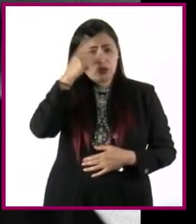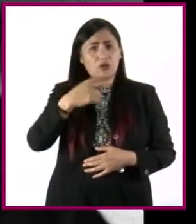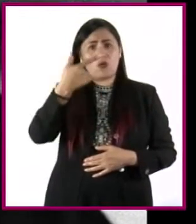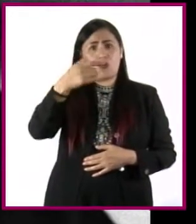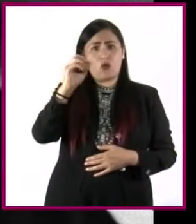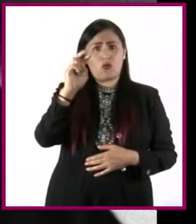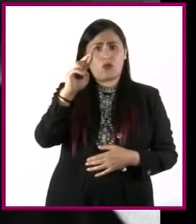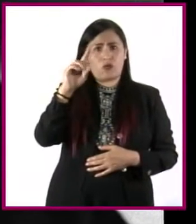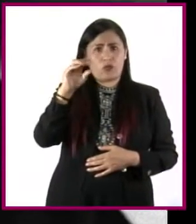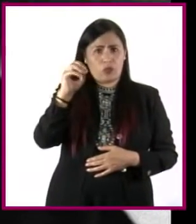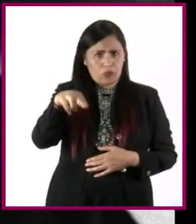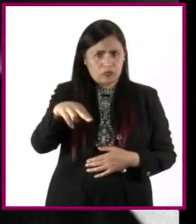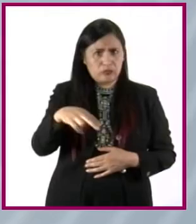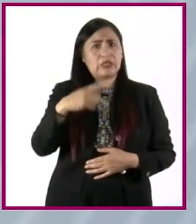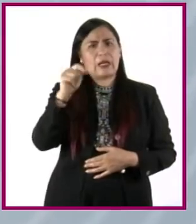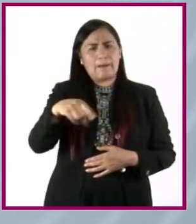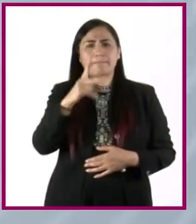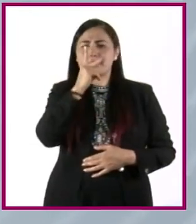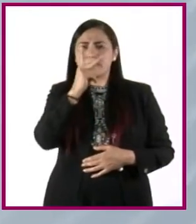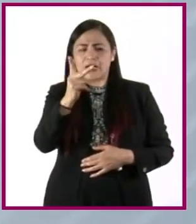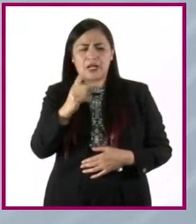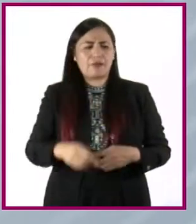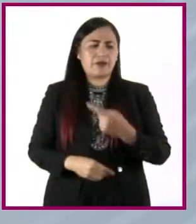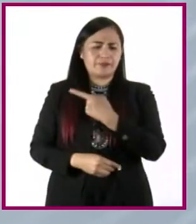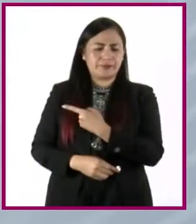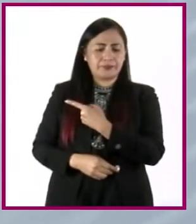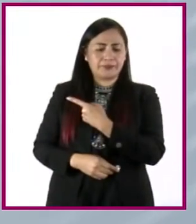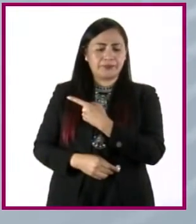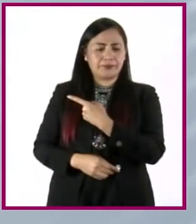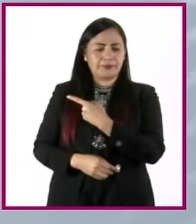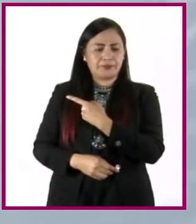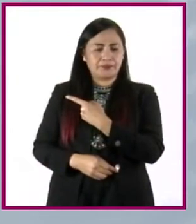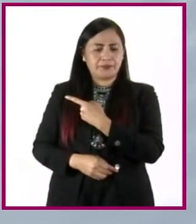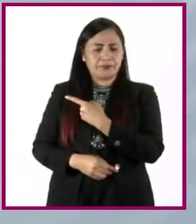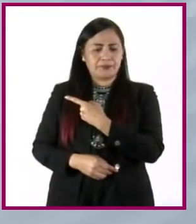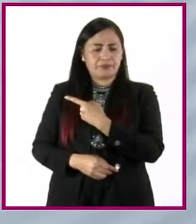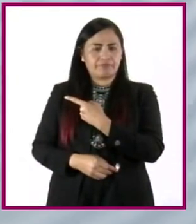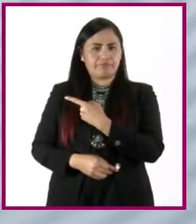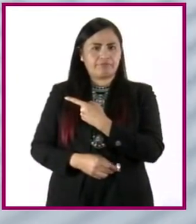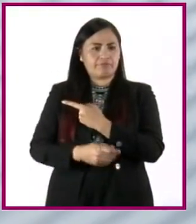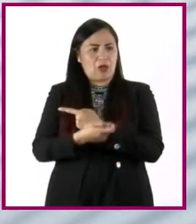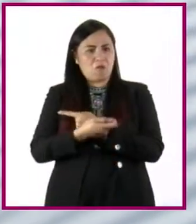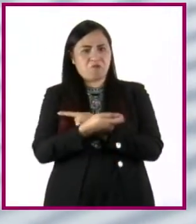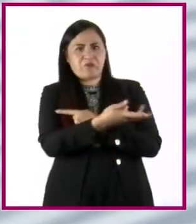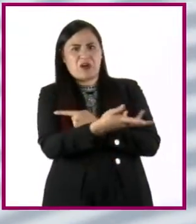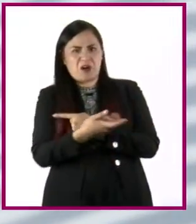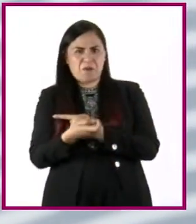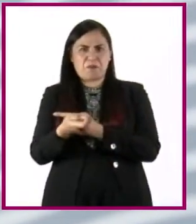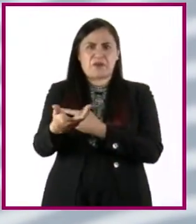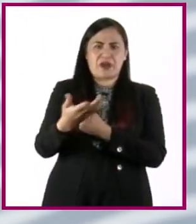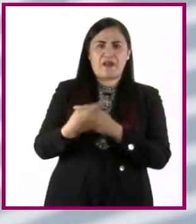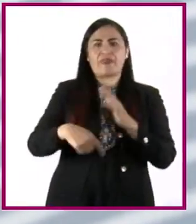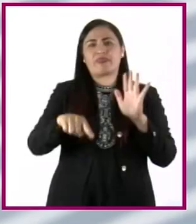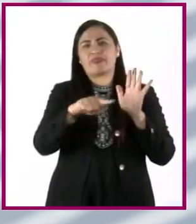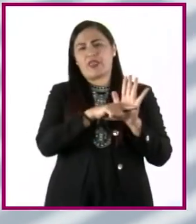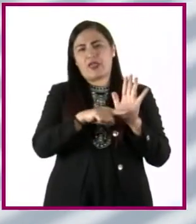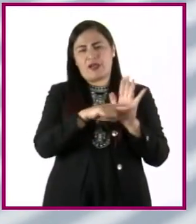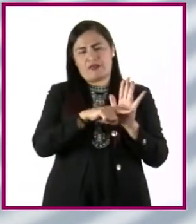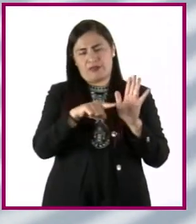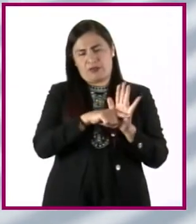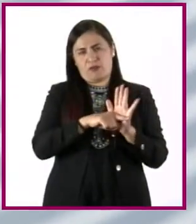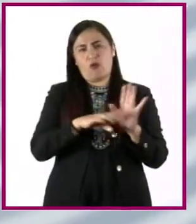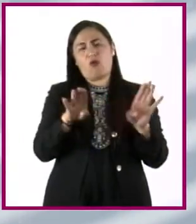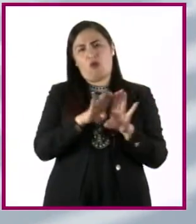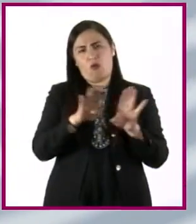Allport definió el prejuicio como las etiquetas que pone el ser humano de manera negativa, basándose en una forma